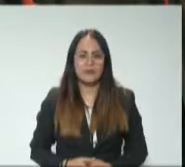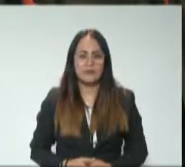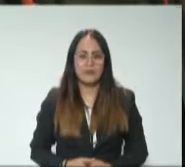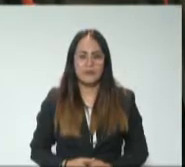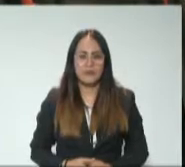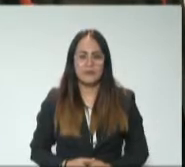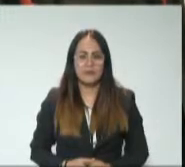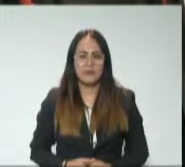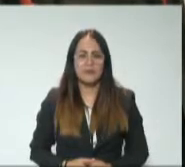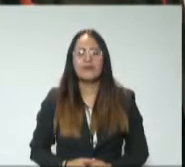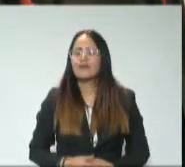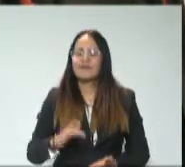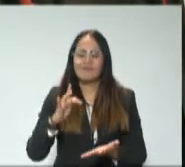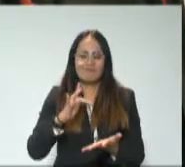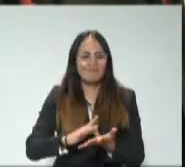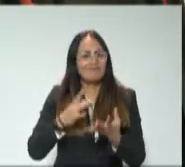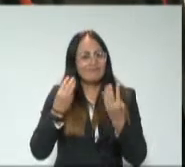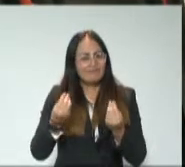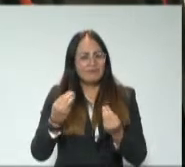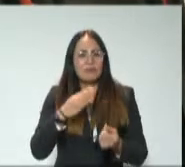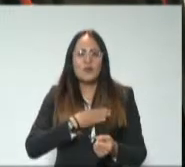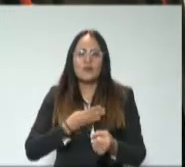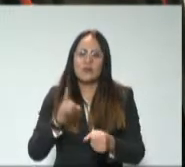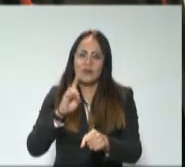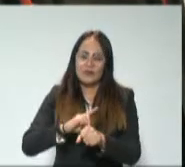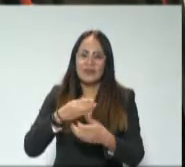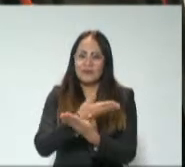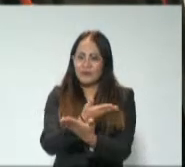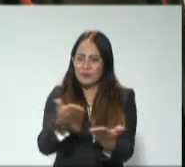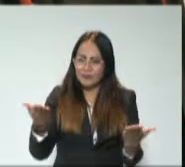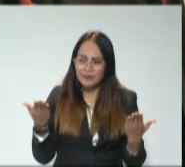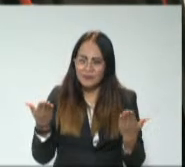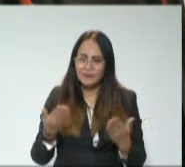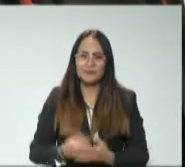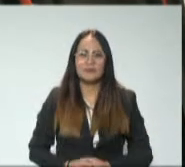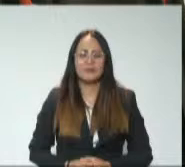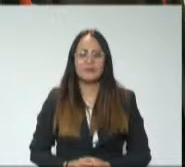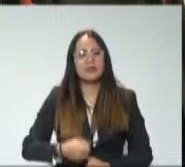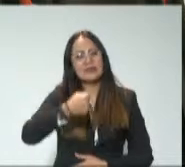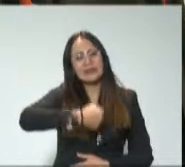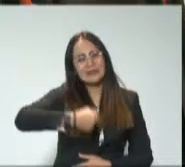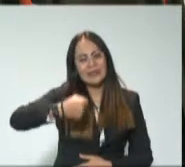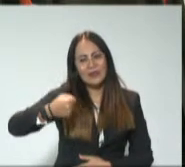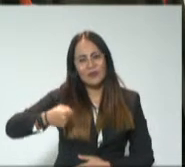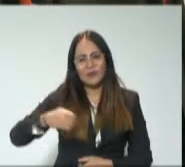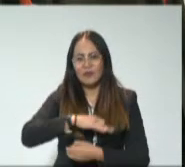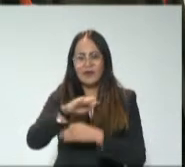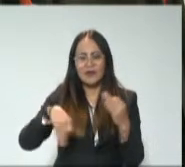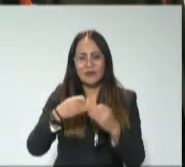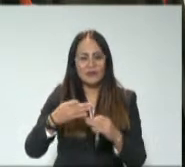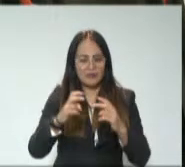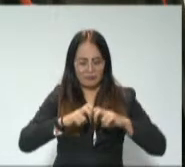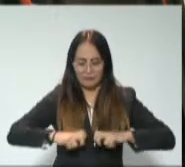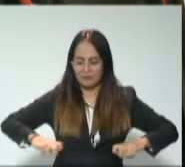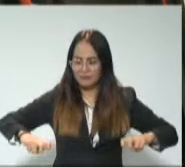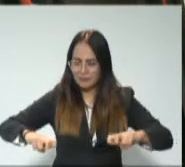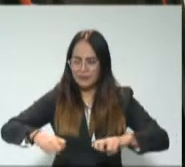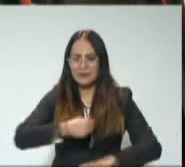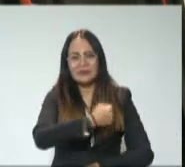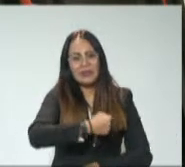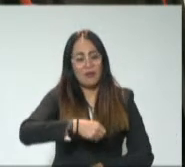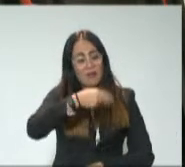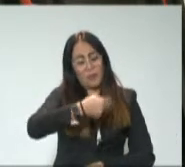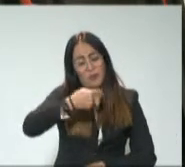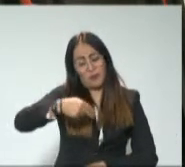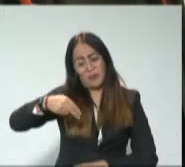canales Muchas gracias muy buenos días a todos saludo a los distinguidos miembros de este presidium no voy a